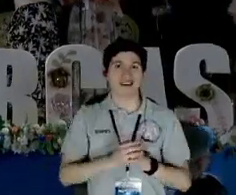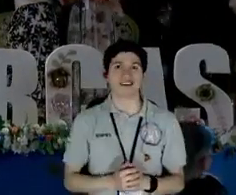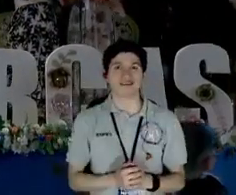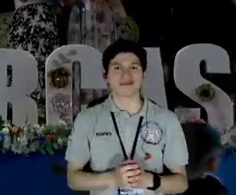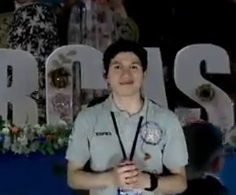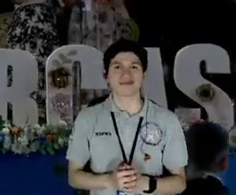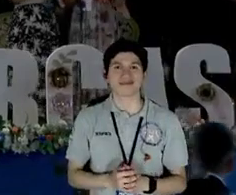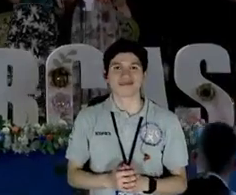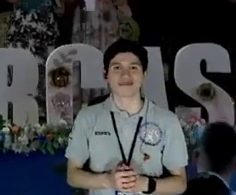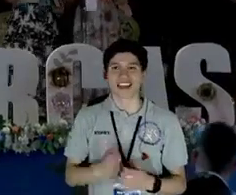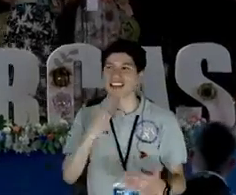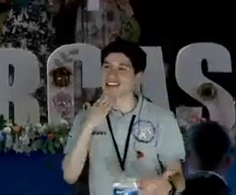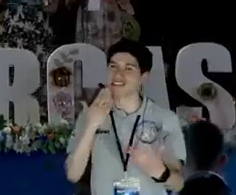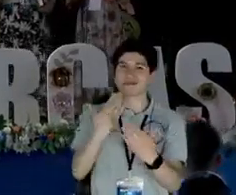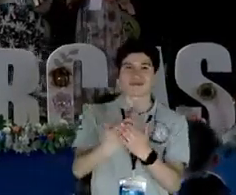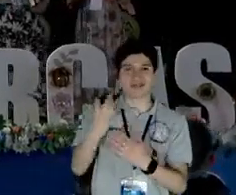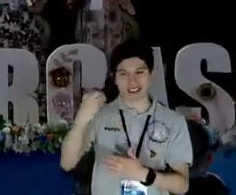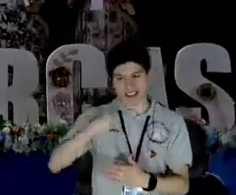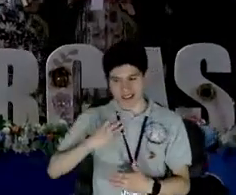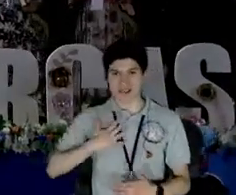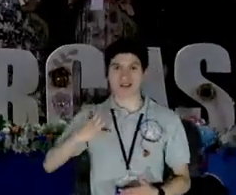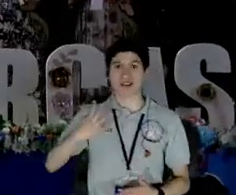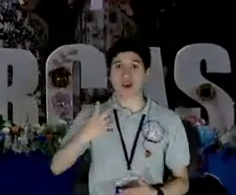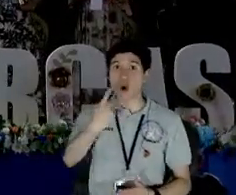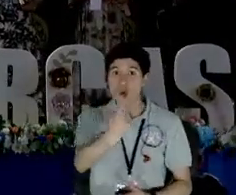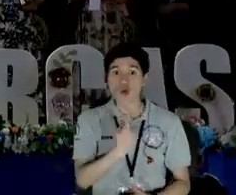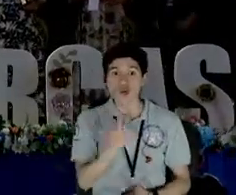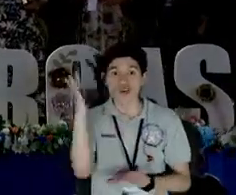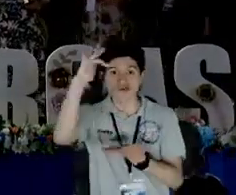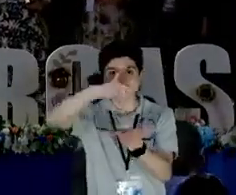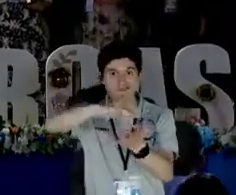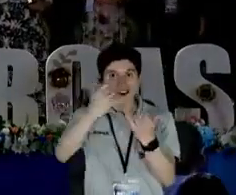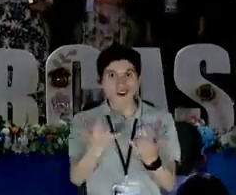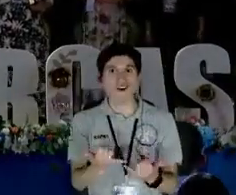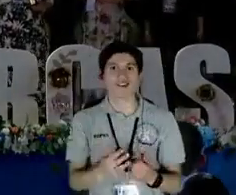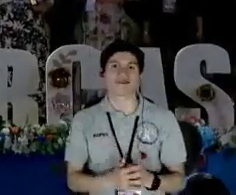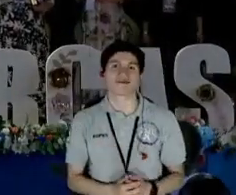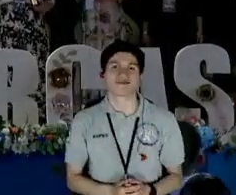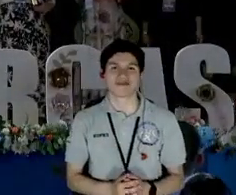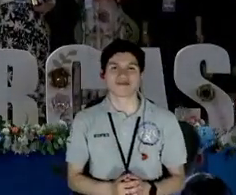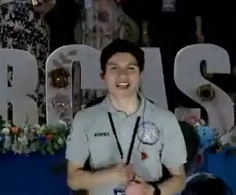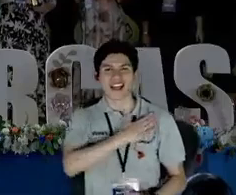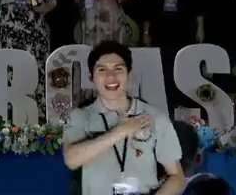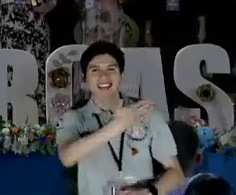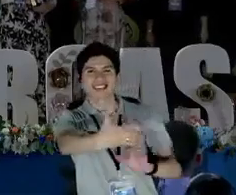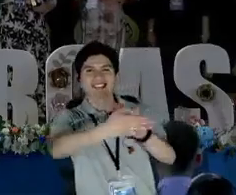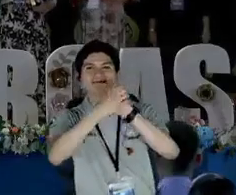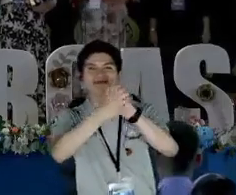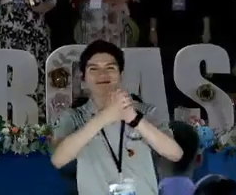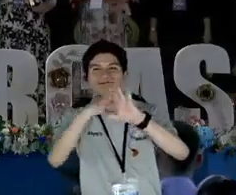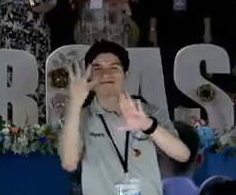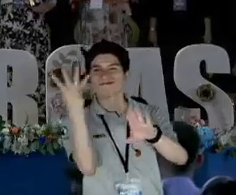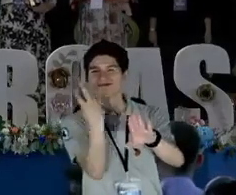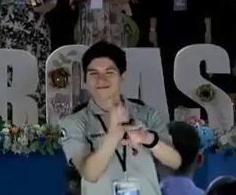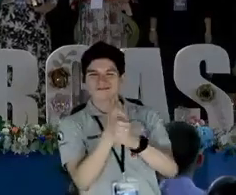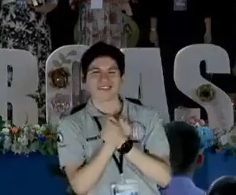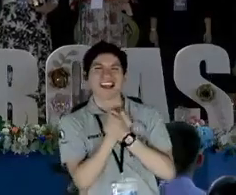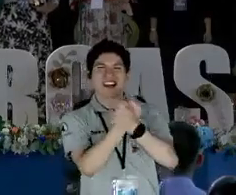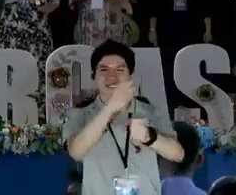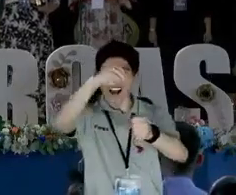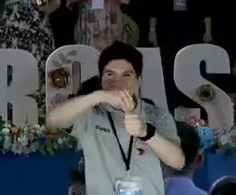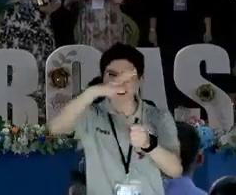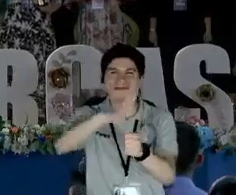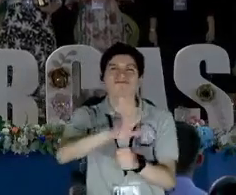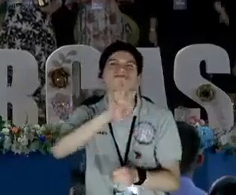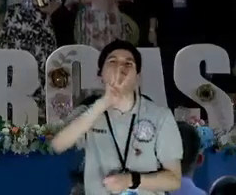esas oportunidades es que tú y yo estamos en este lugar. Amén. Saludar a la amada iglesia del Señor en el distrito